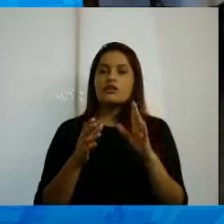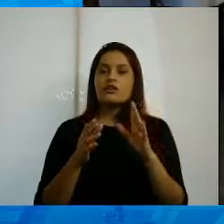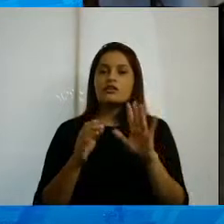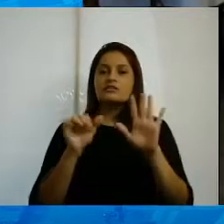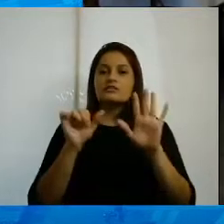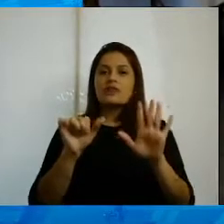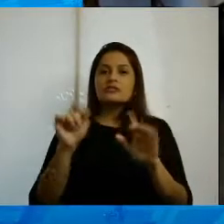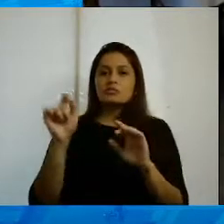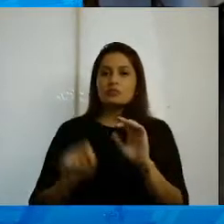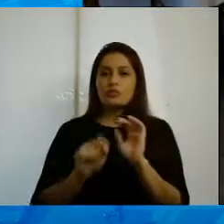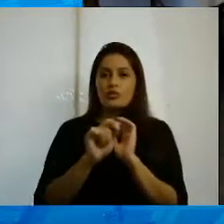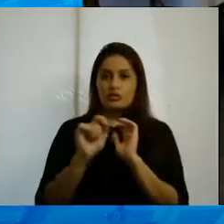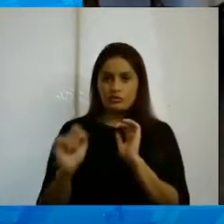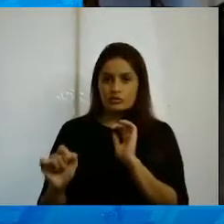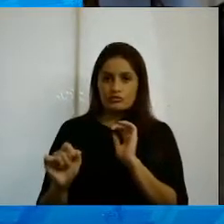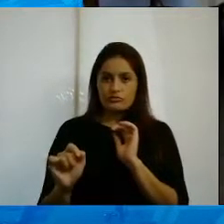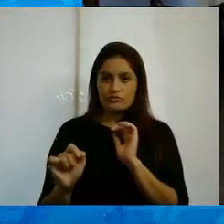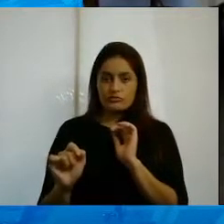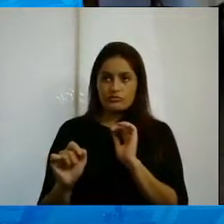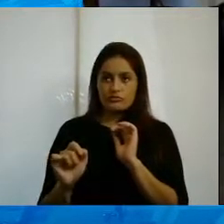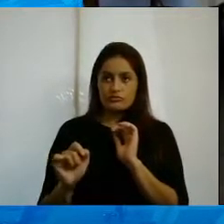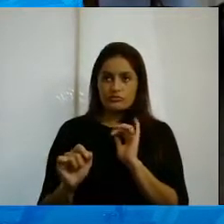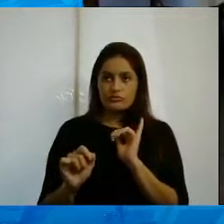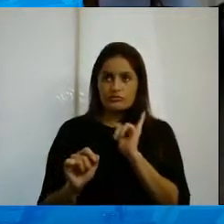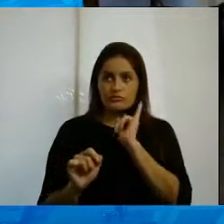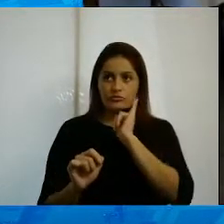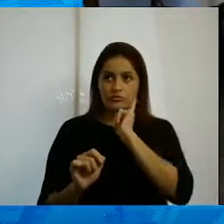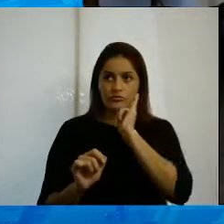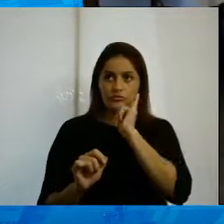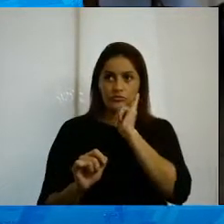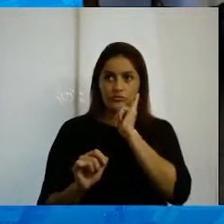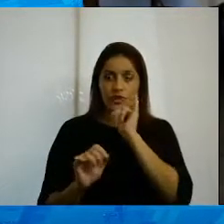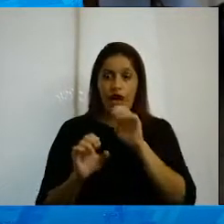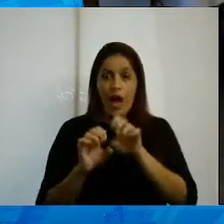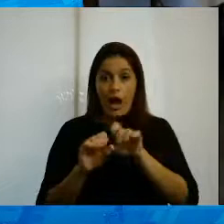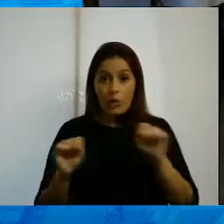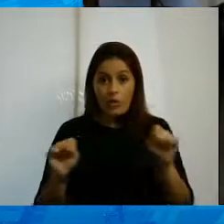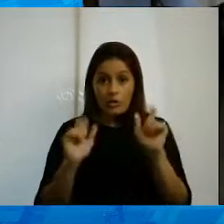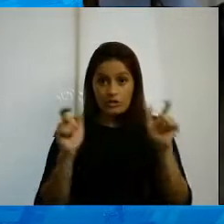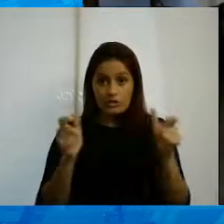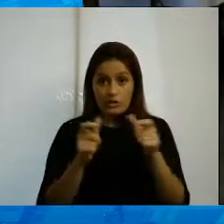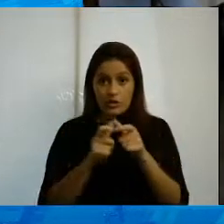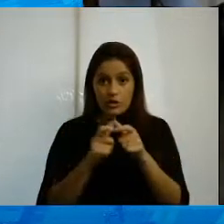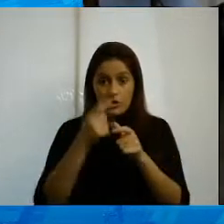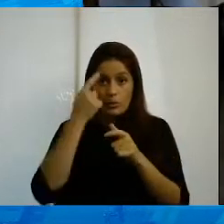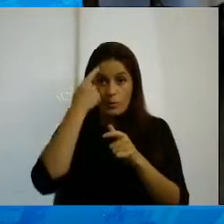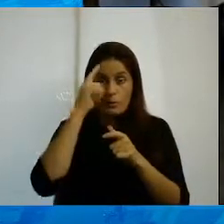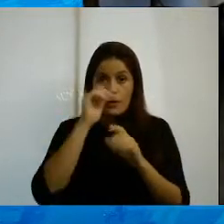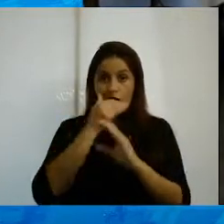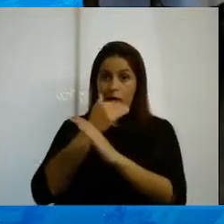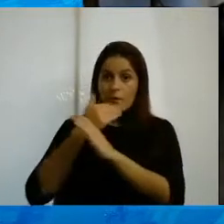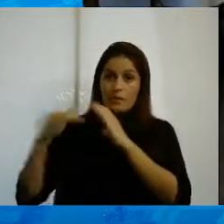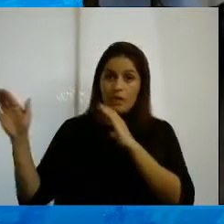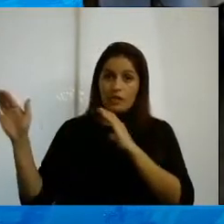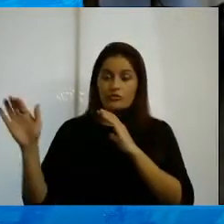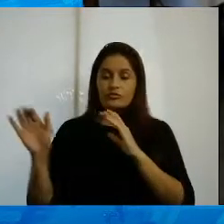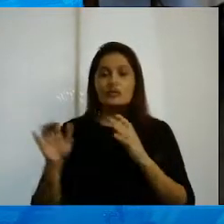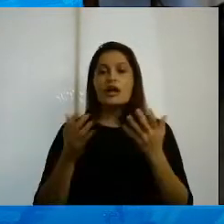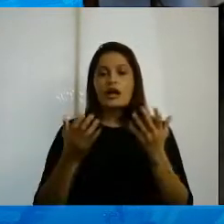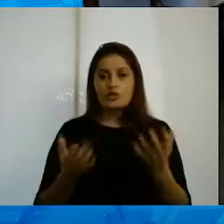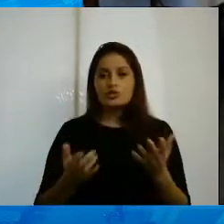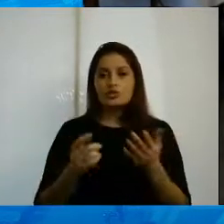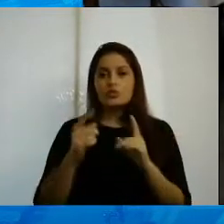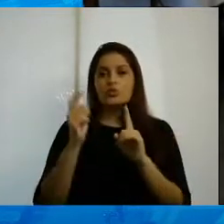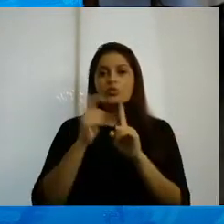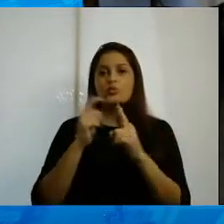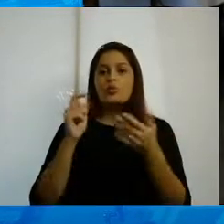106%. Entonces, no sé si es que sacamos acuerdo de consejo para que esto sea enviado. Esos son mis puntos